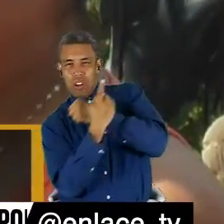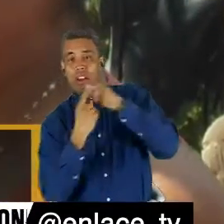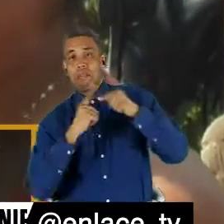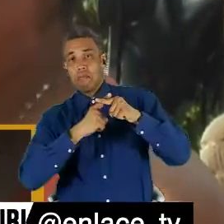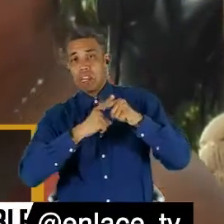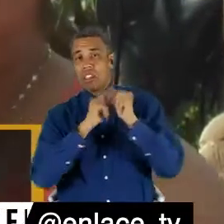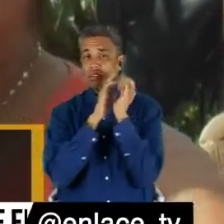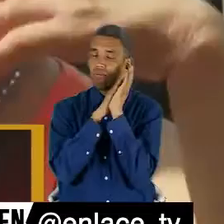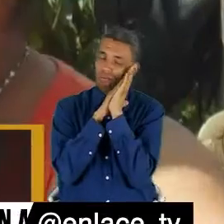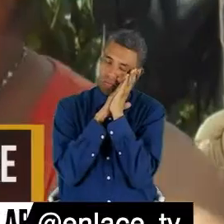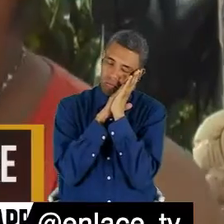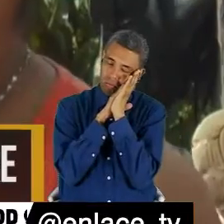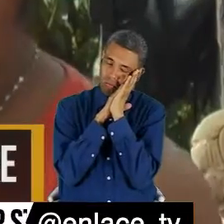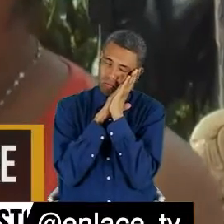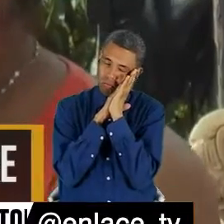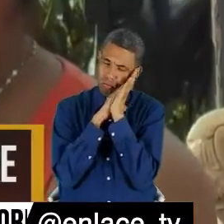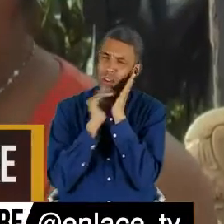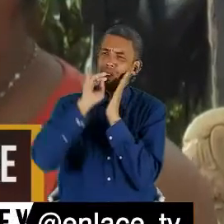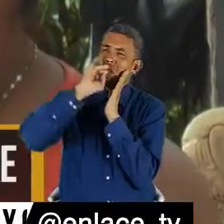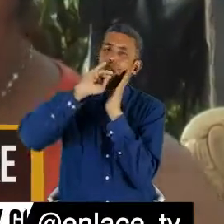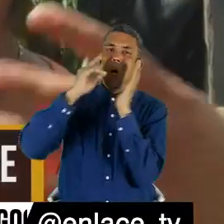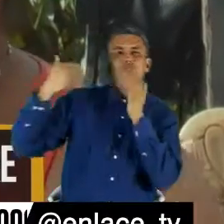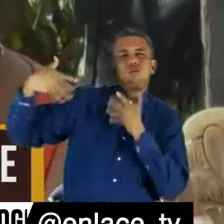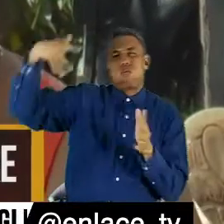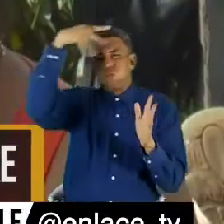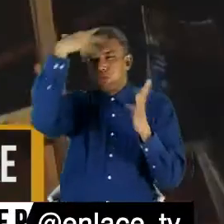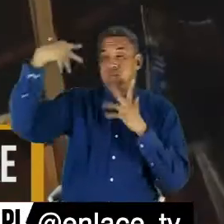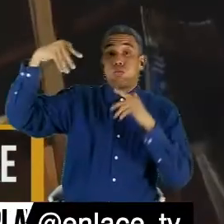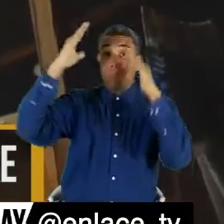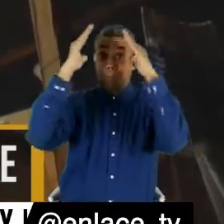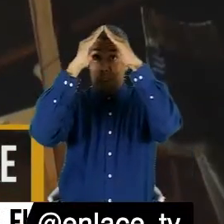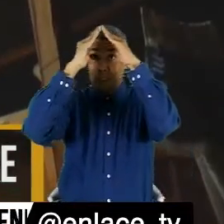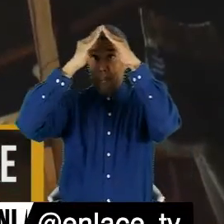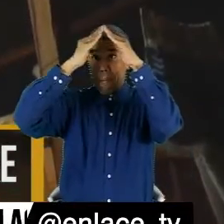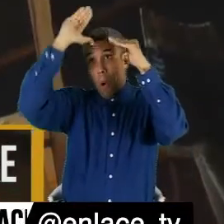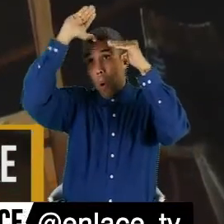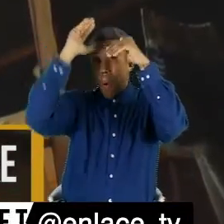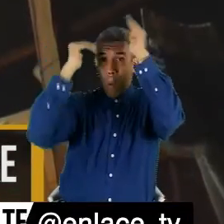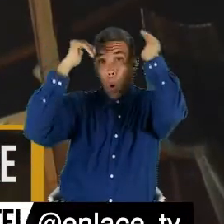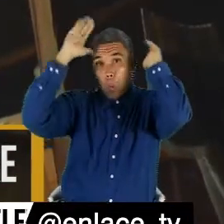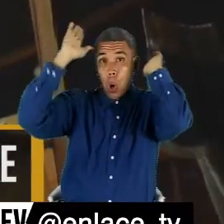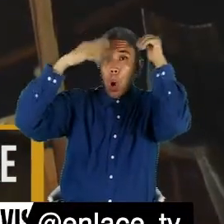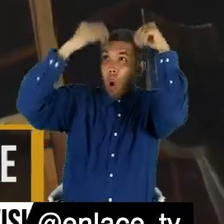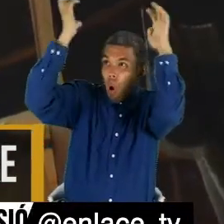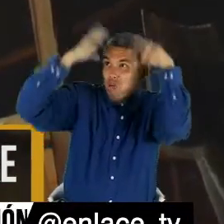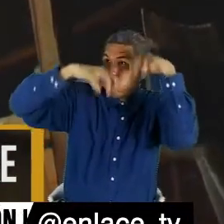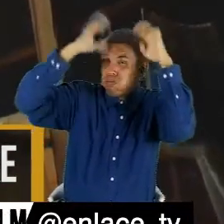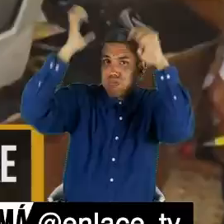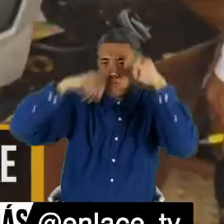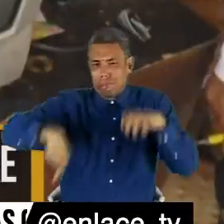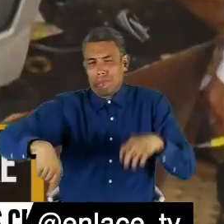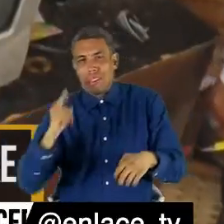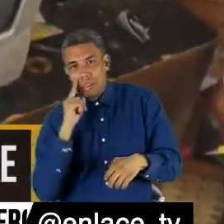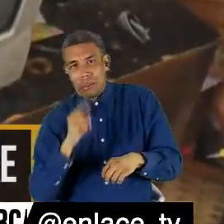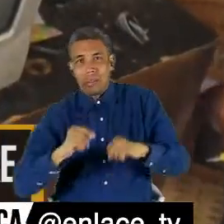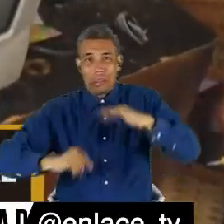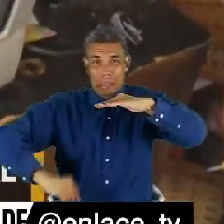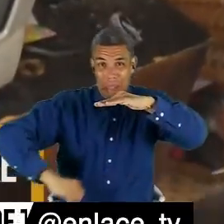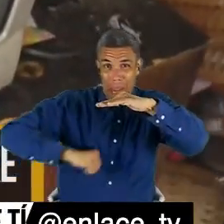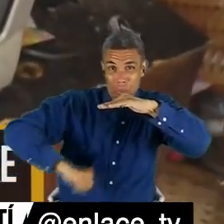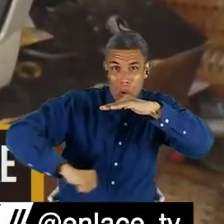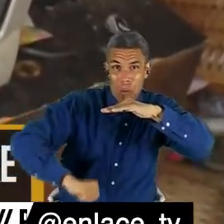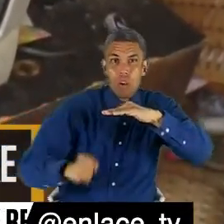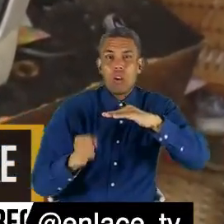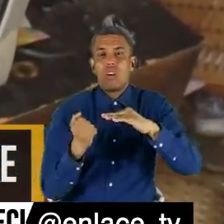mucha velocidad y arrastró todo mi techo, toda mi casa, se me mojó todo el equipo, nevera,